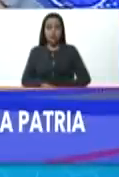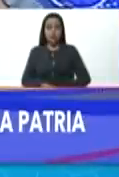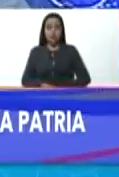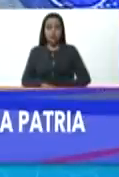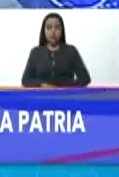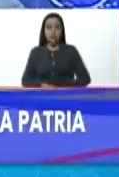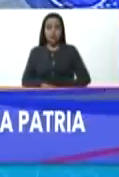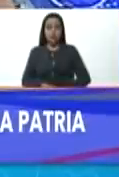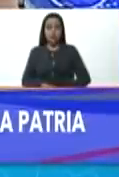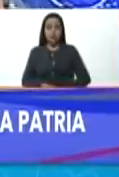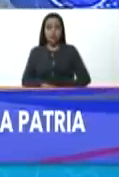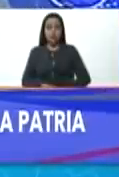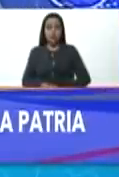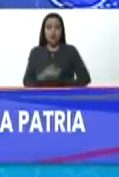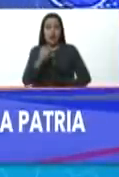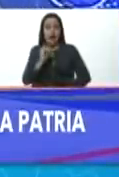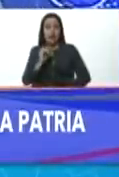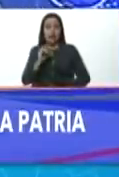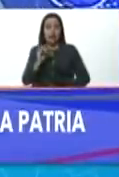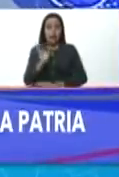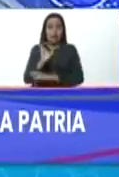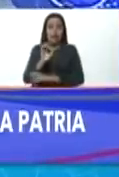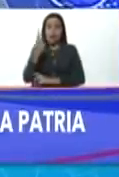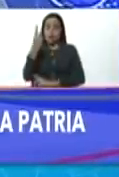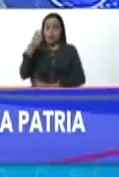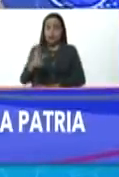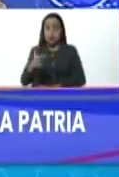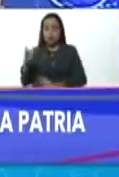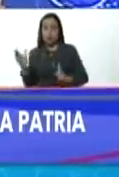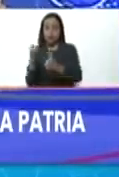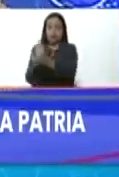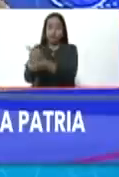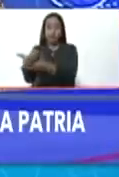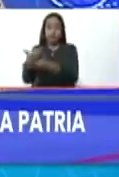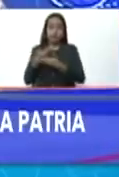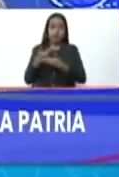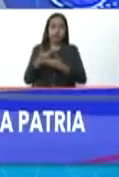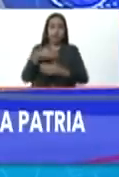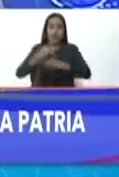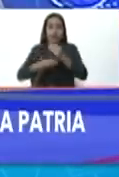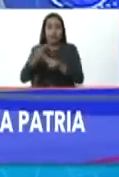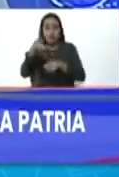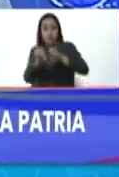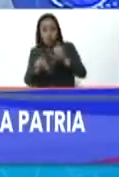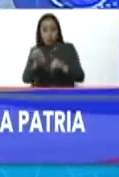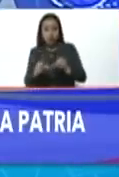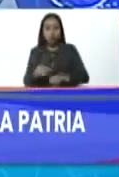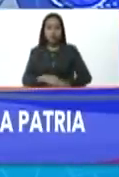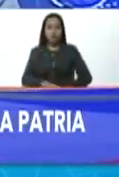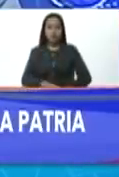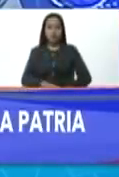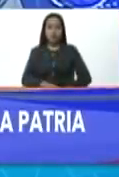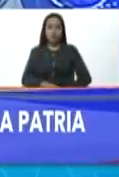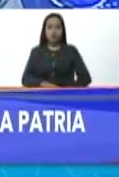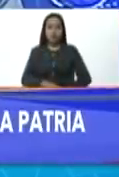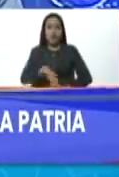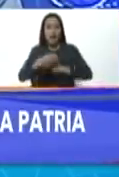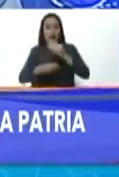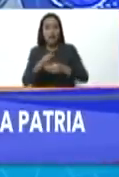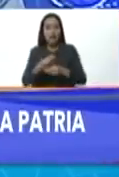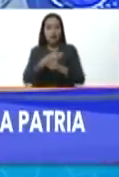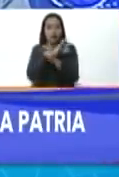Apenas aparece un caso, una alarma donde aparezca, actuamos, aplicamos el